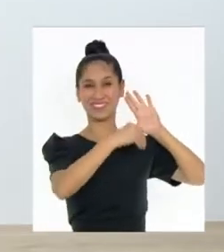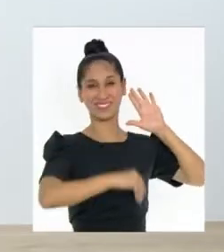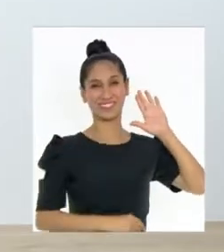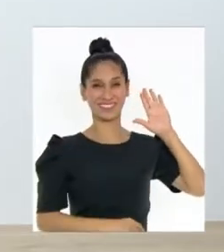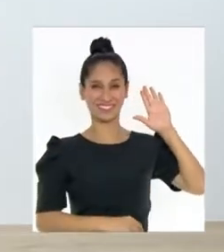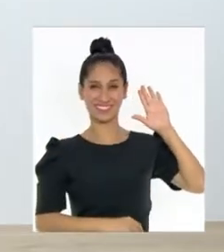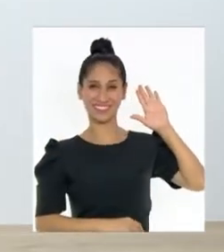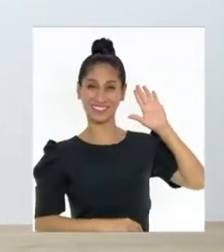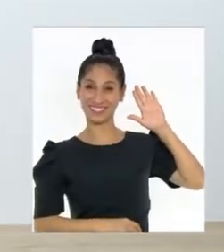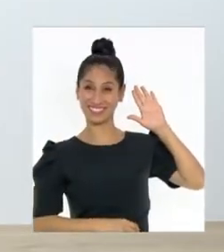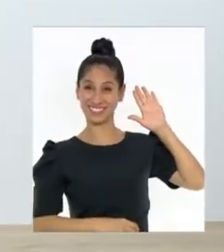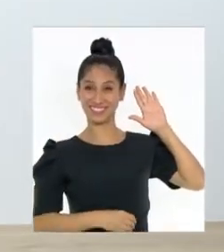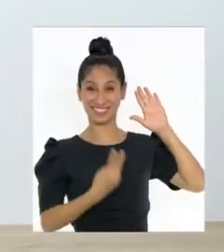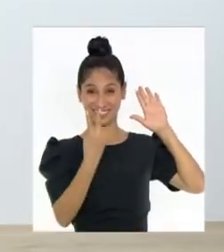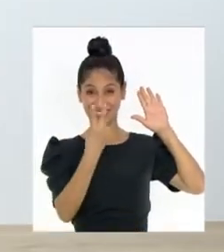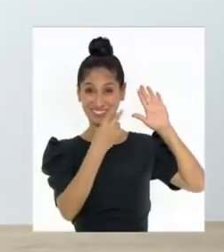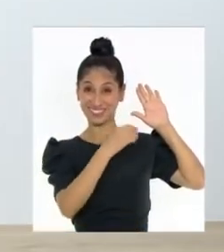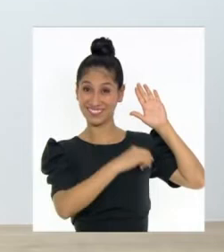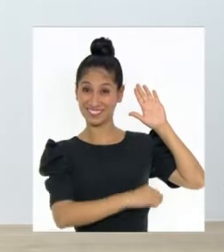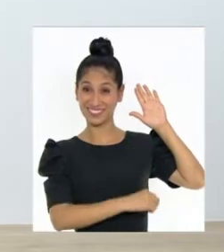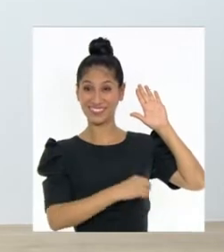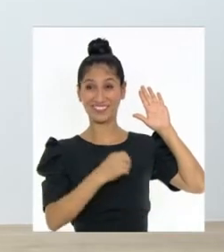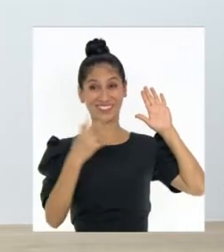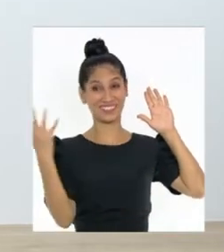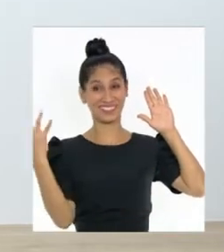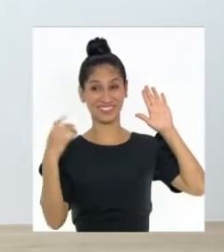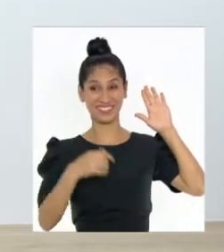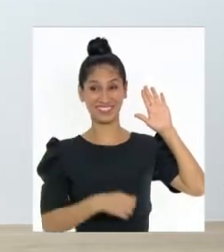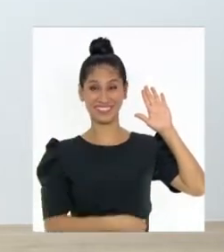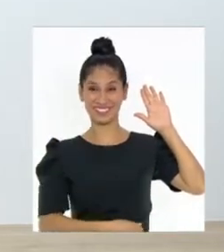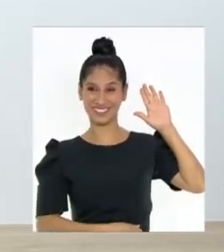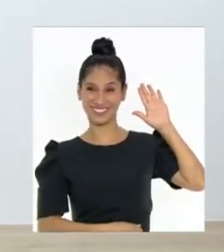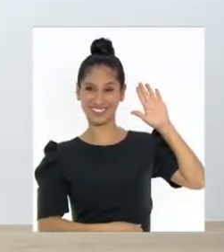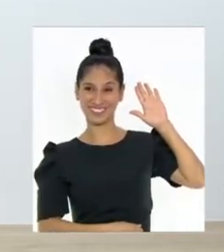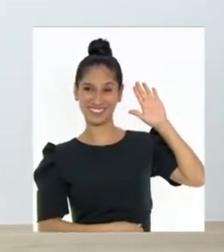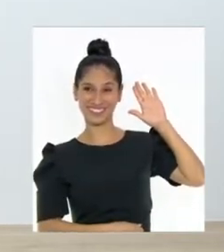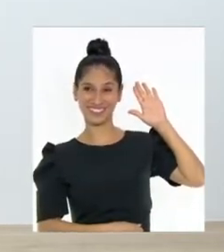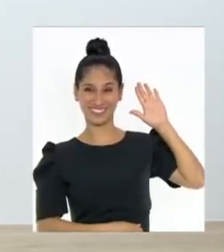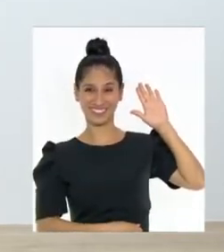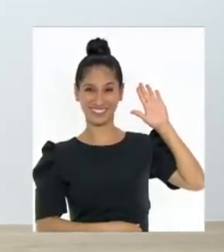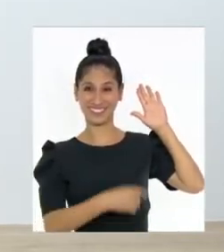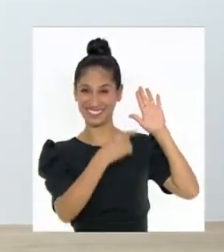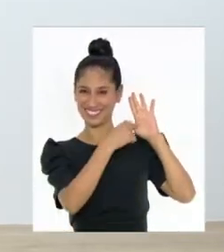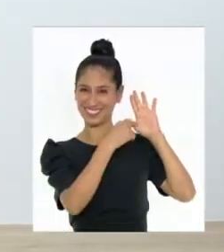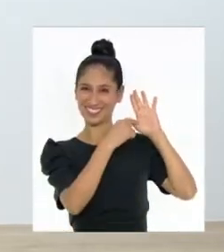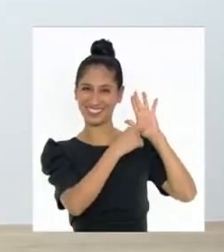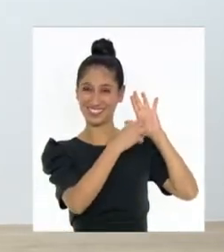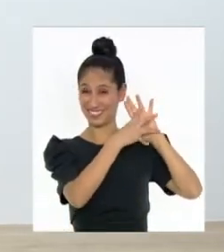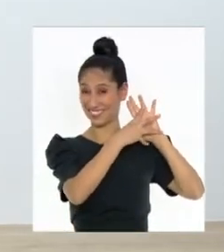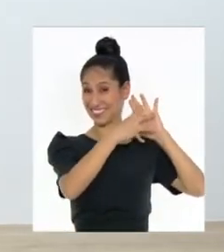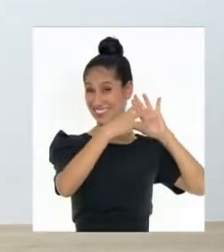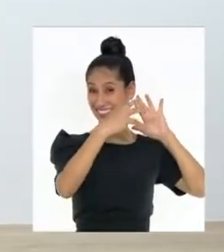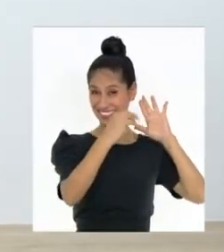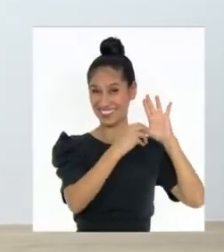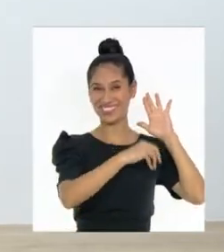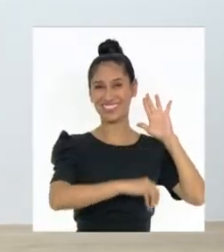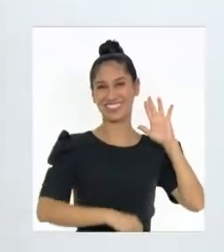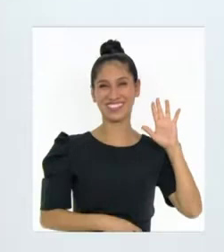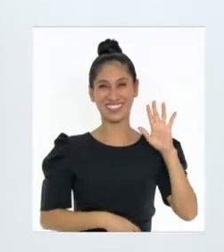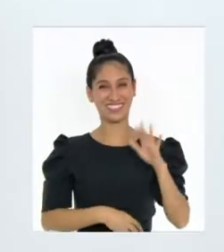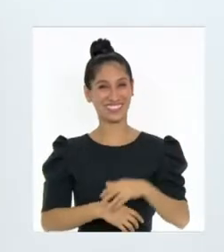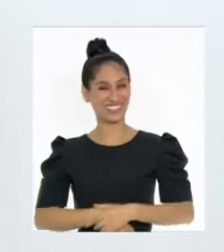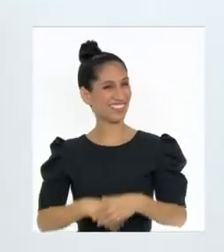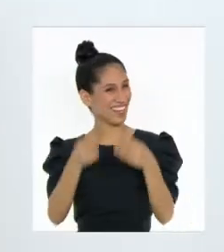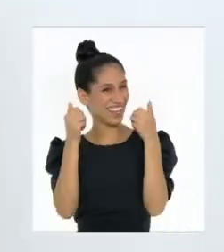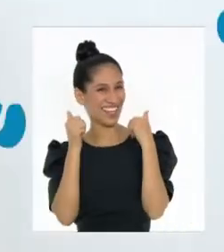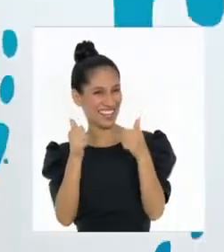3, 4, 5, 6, 7, 8. Y 1, 2, 3, 4, 5, 6, 7, 8.